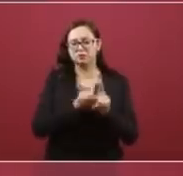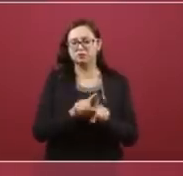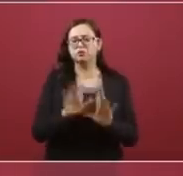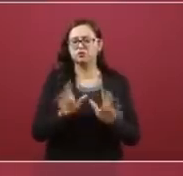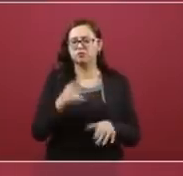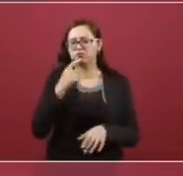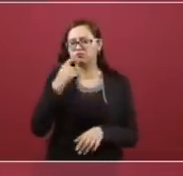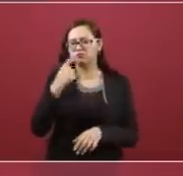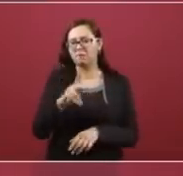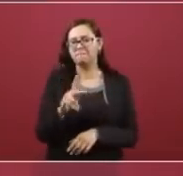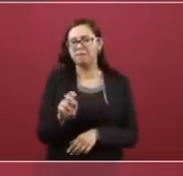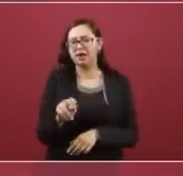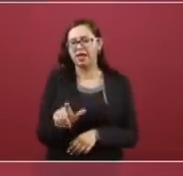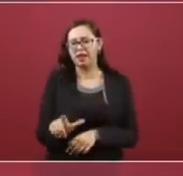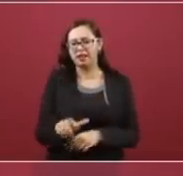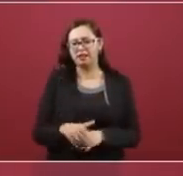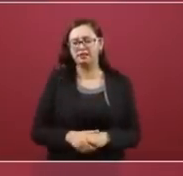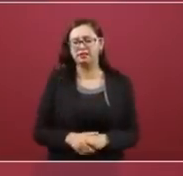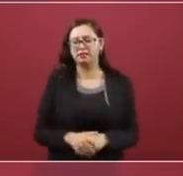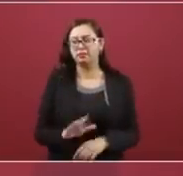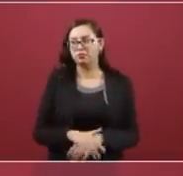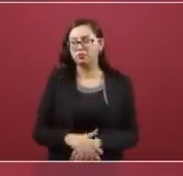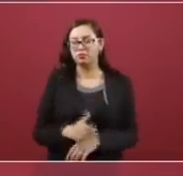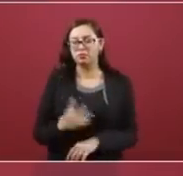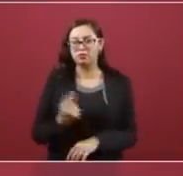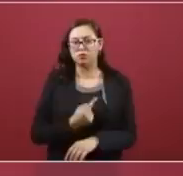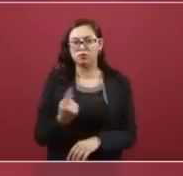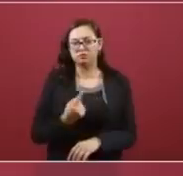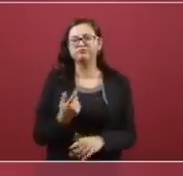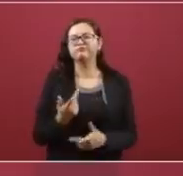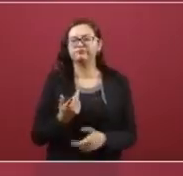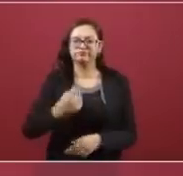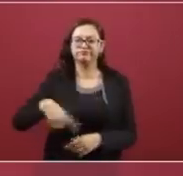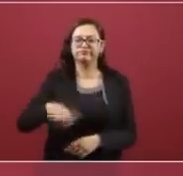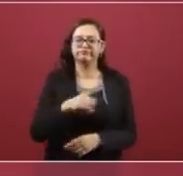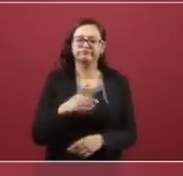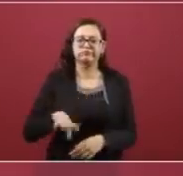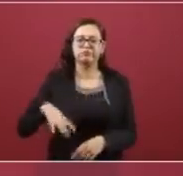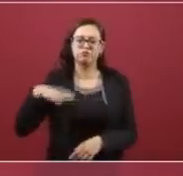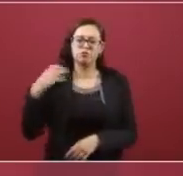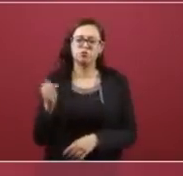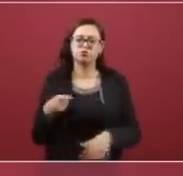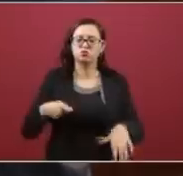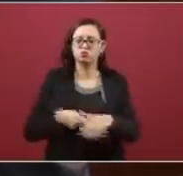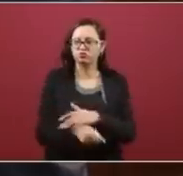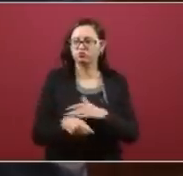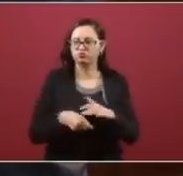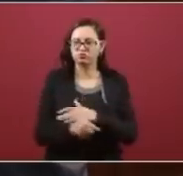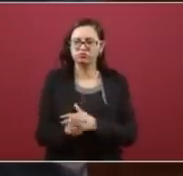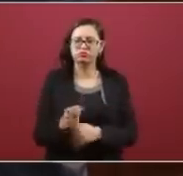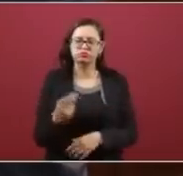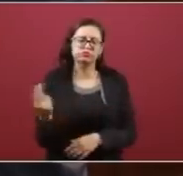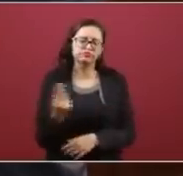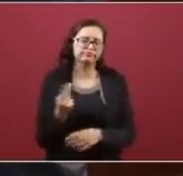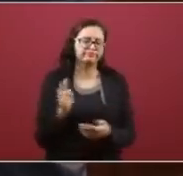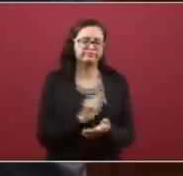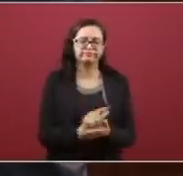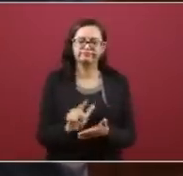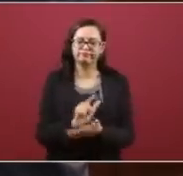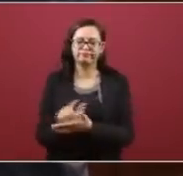penales por extorsión y se va a limpiar